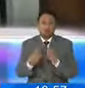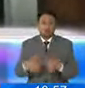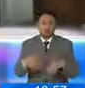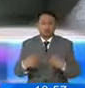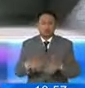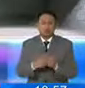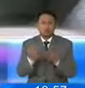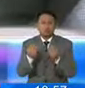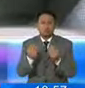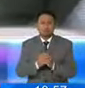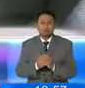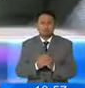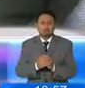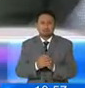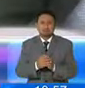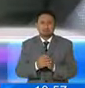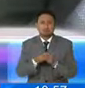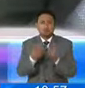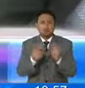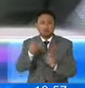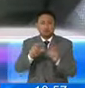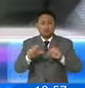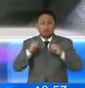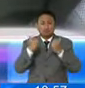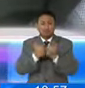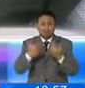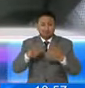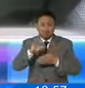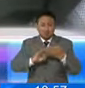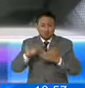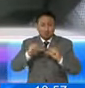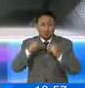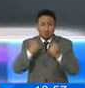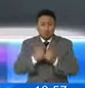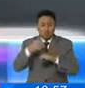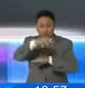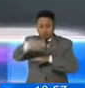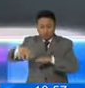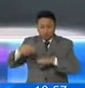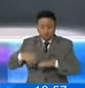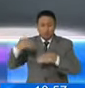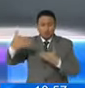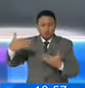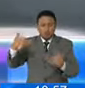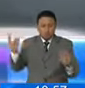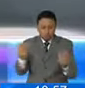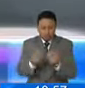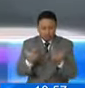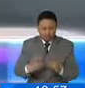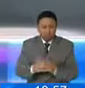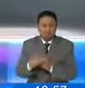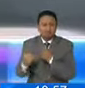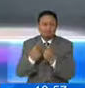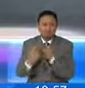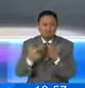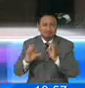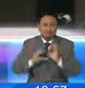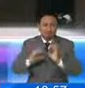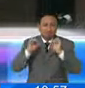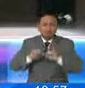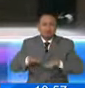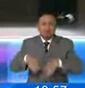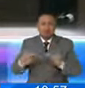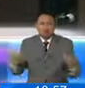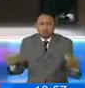una decena de legisladores de diferentes partidos políticos y movimientos provinciales han conversado ya para buscar el camino de unirse